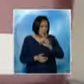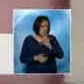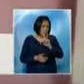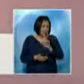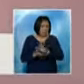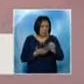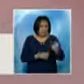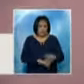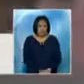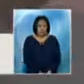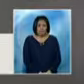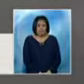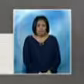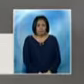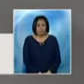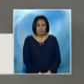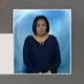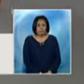Sigue.